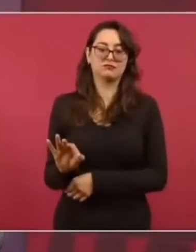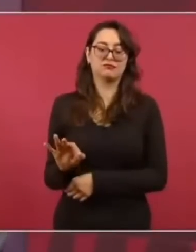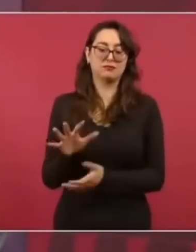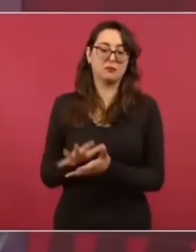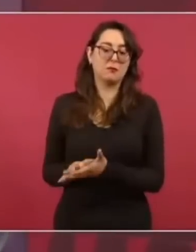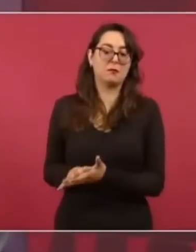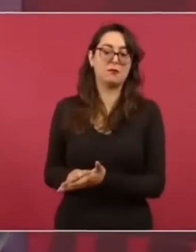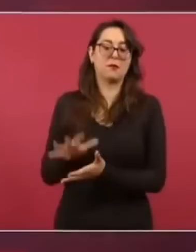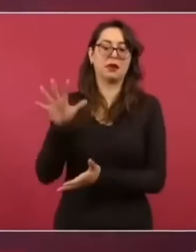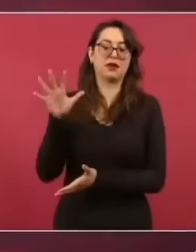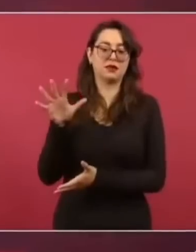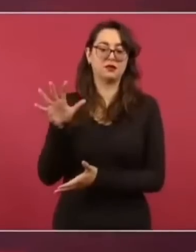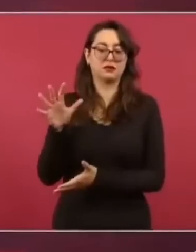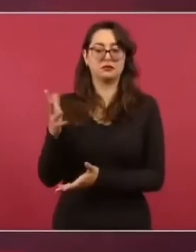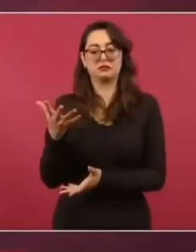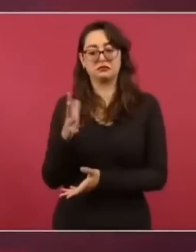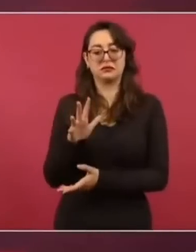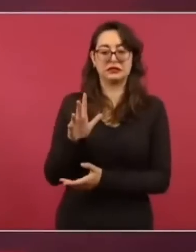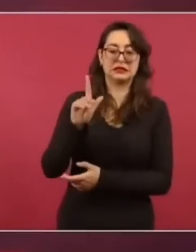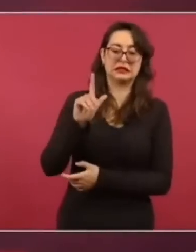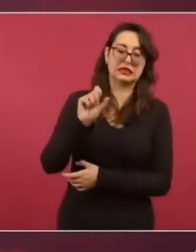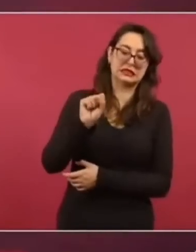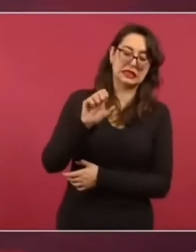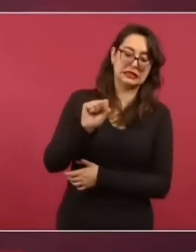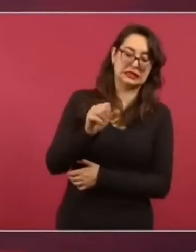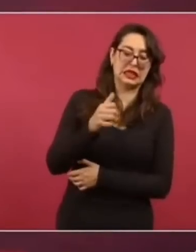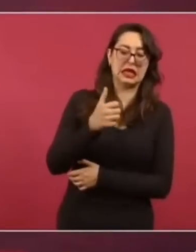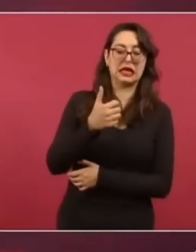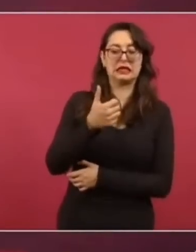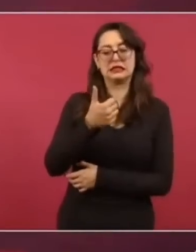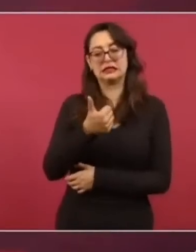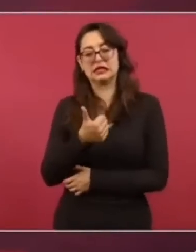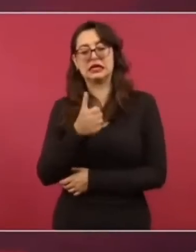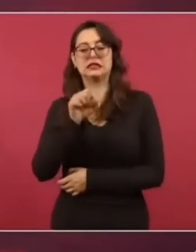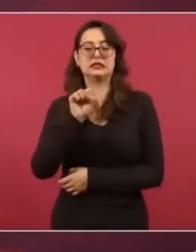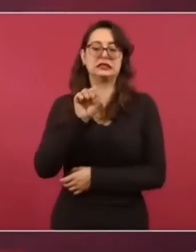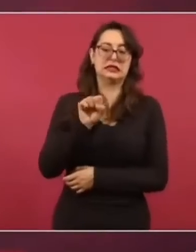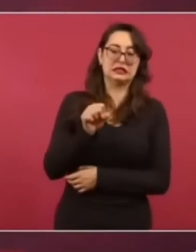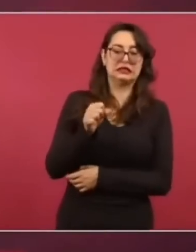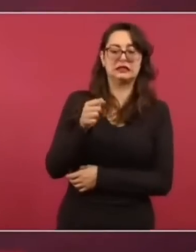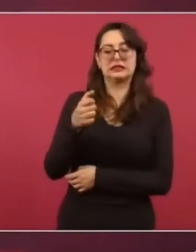como 66% de los votos.